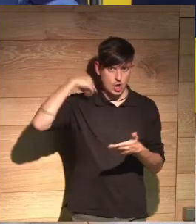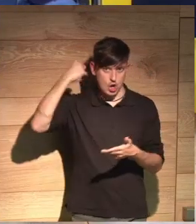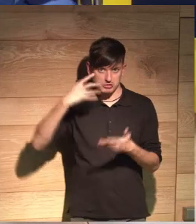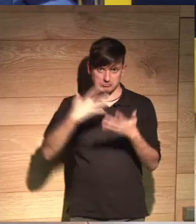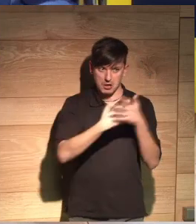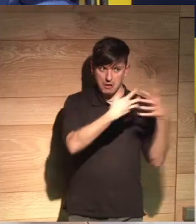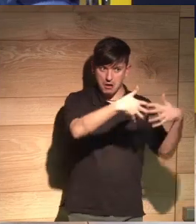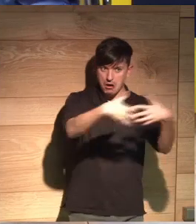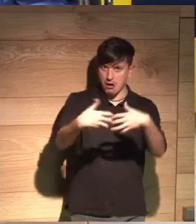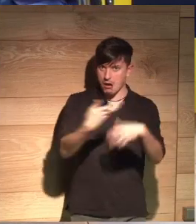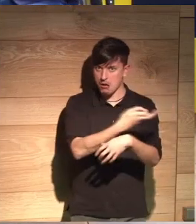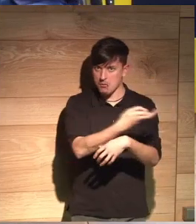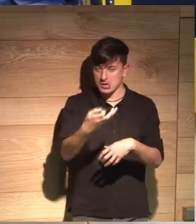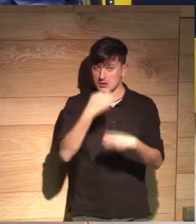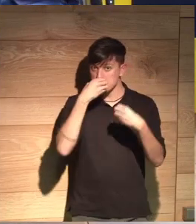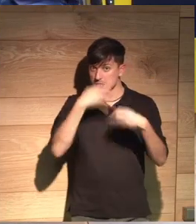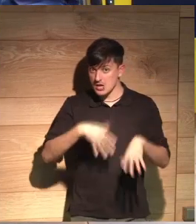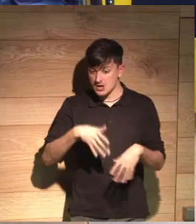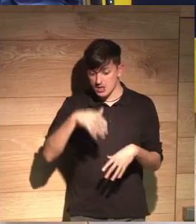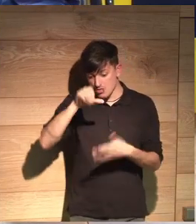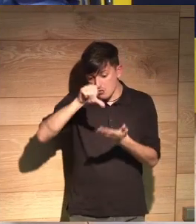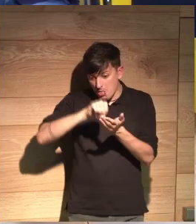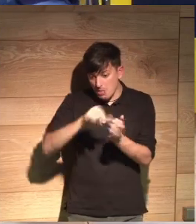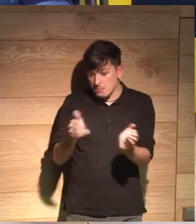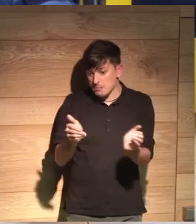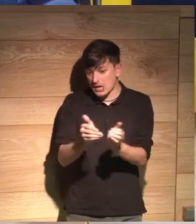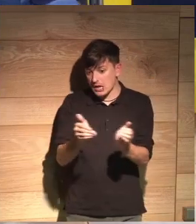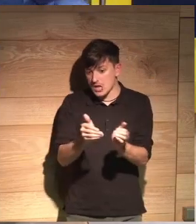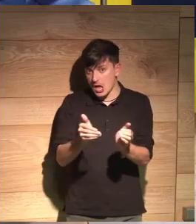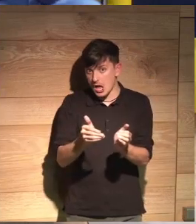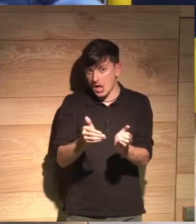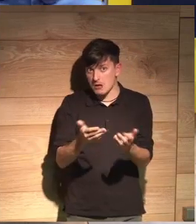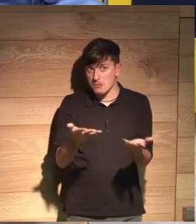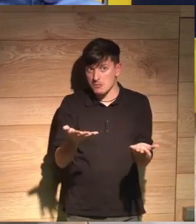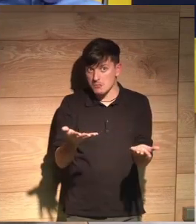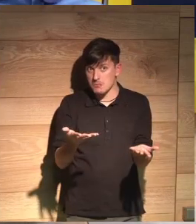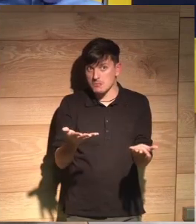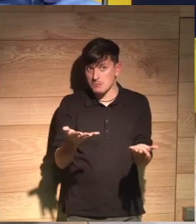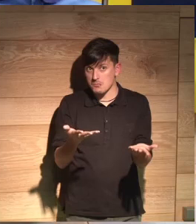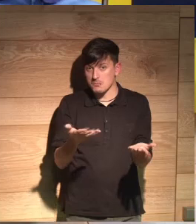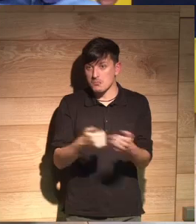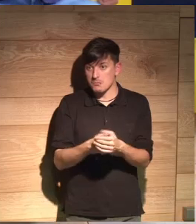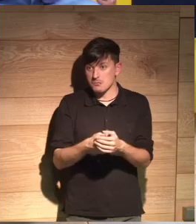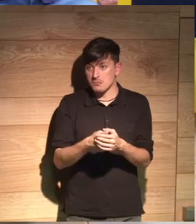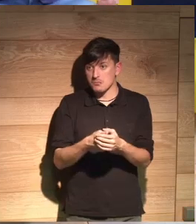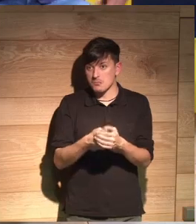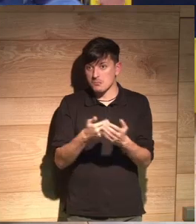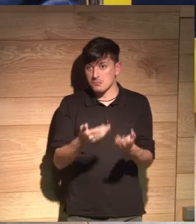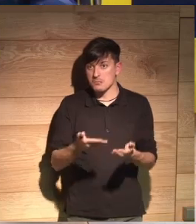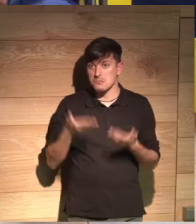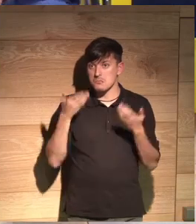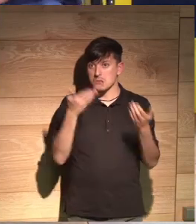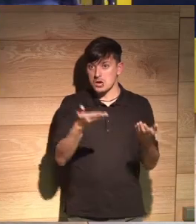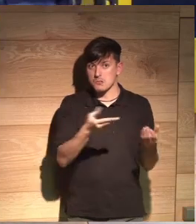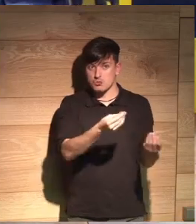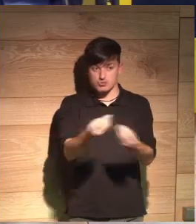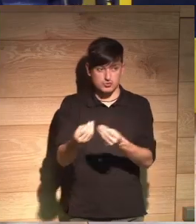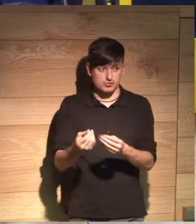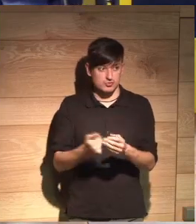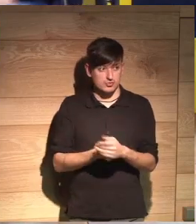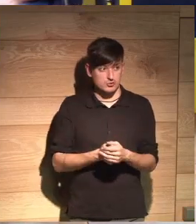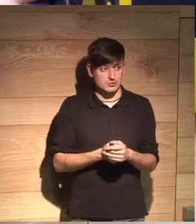y las ciudades más pequeñas van a van a sufrir mucho como están sufriendo en los eeuu pues nos vamos a